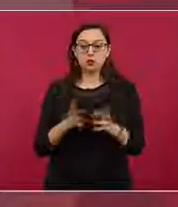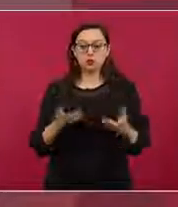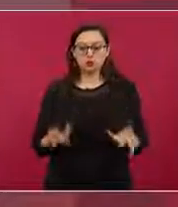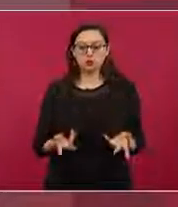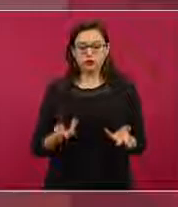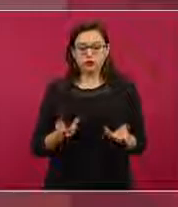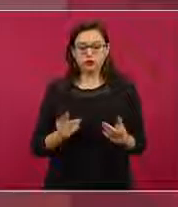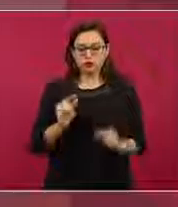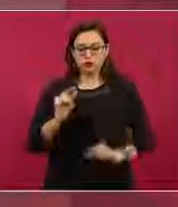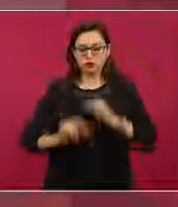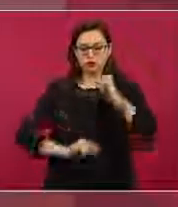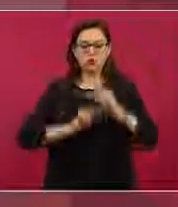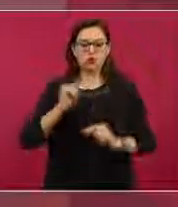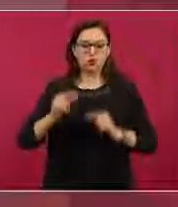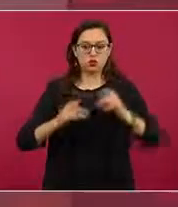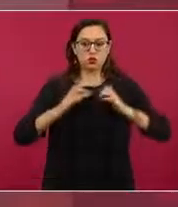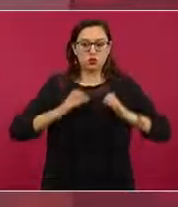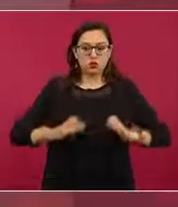resolviendo,